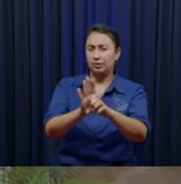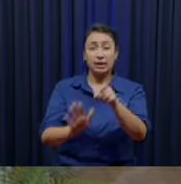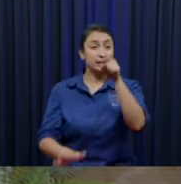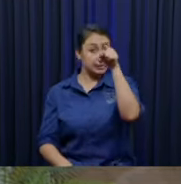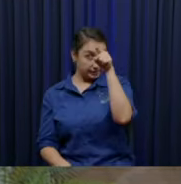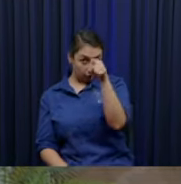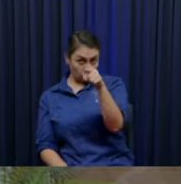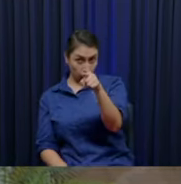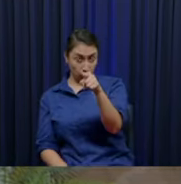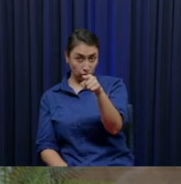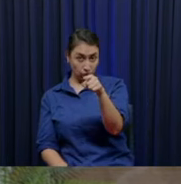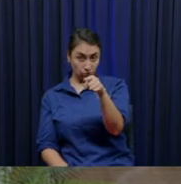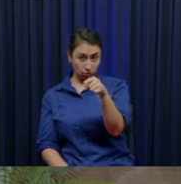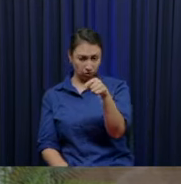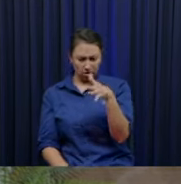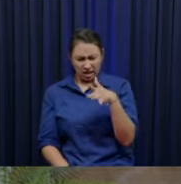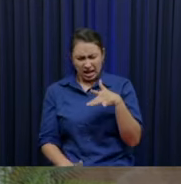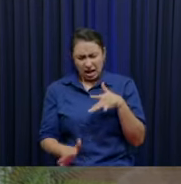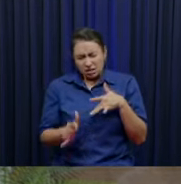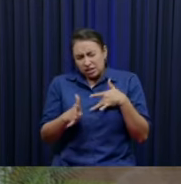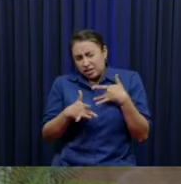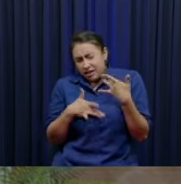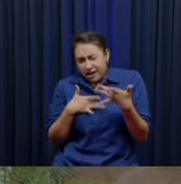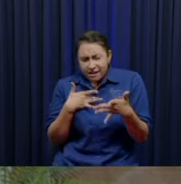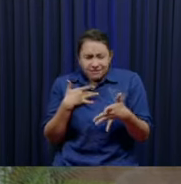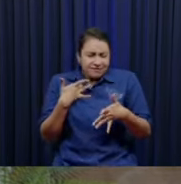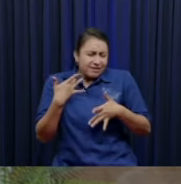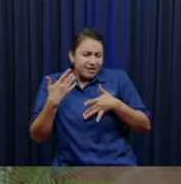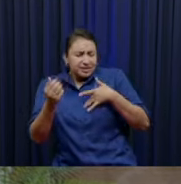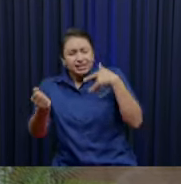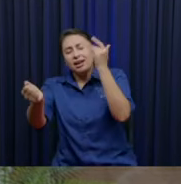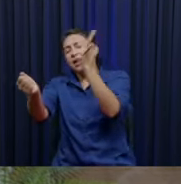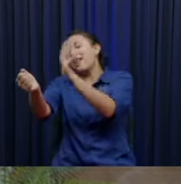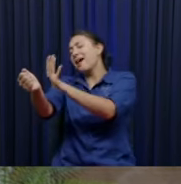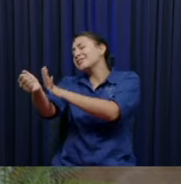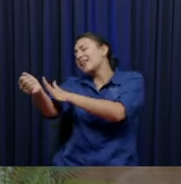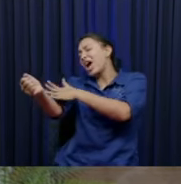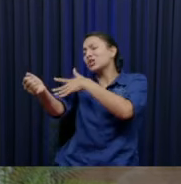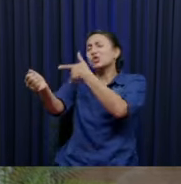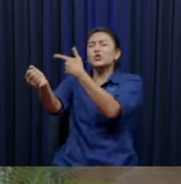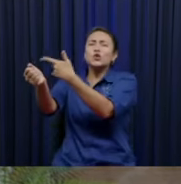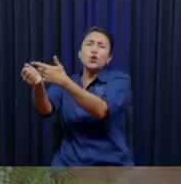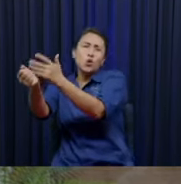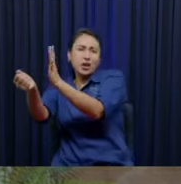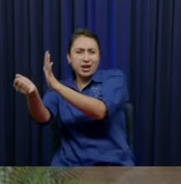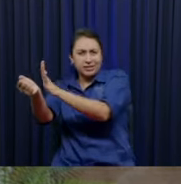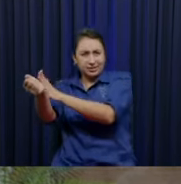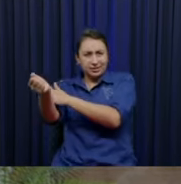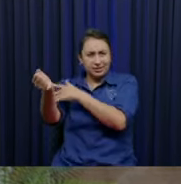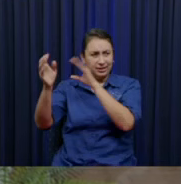el humano. Pero ¿qué es lo que prevalece en ti?